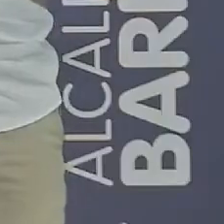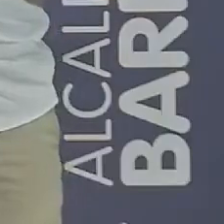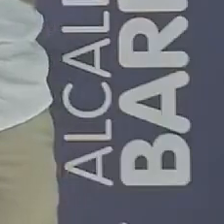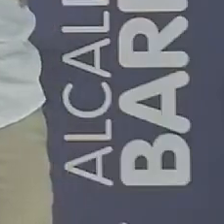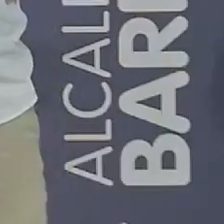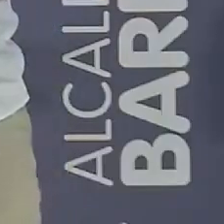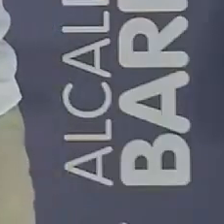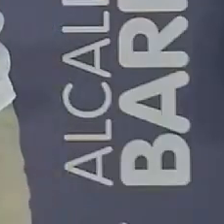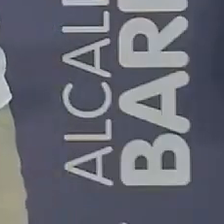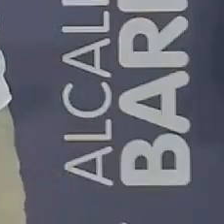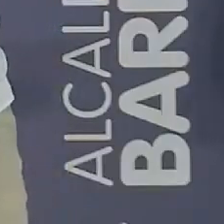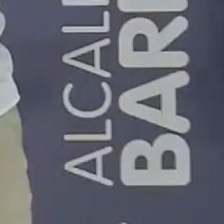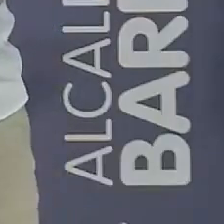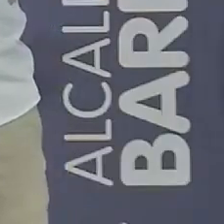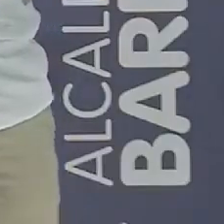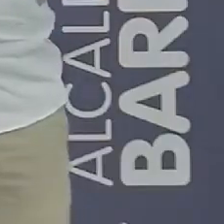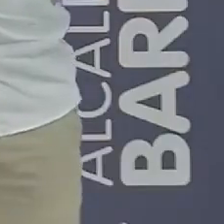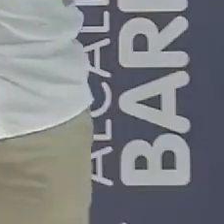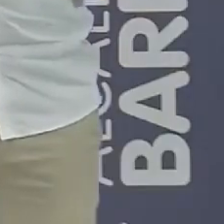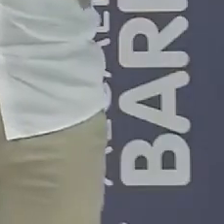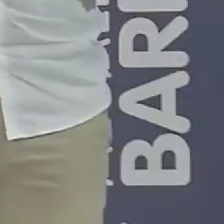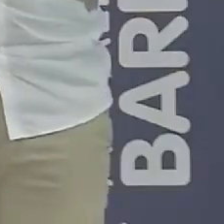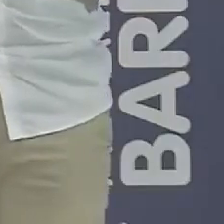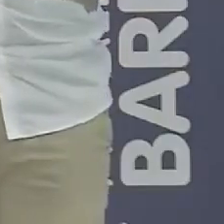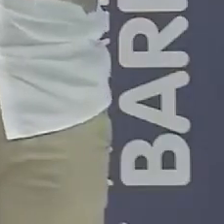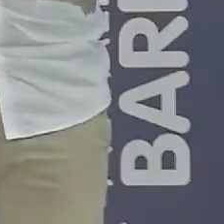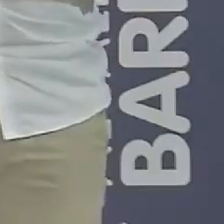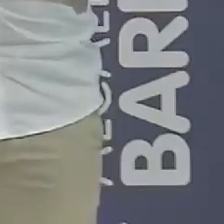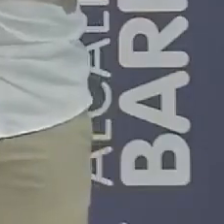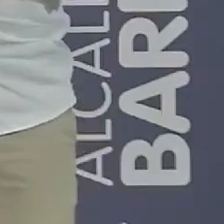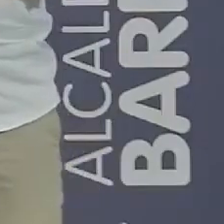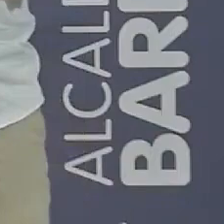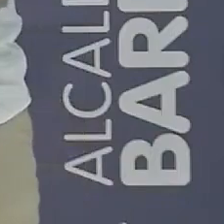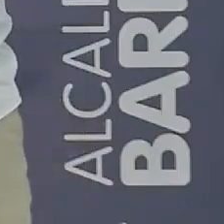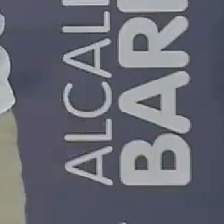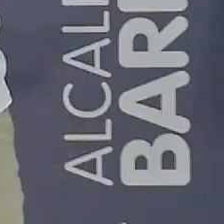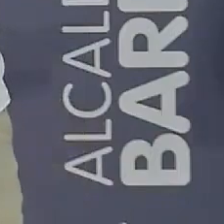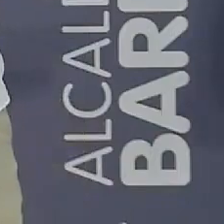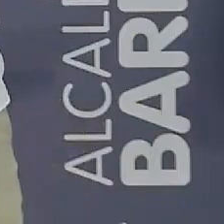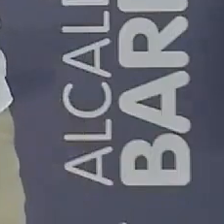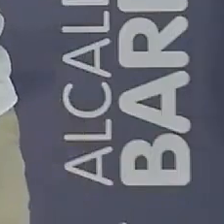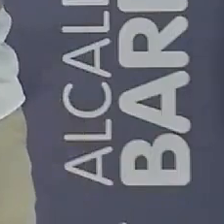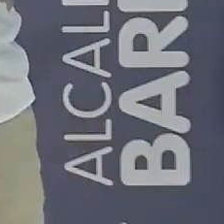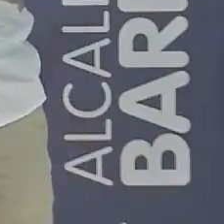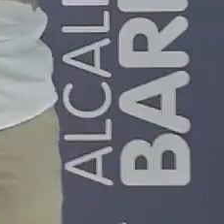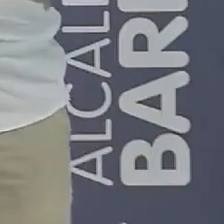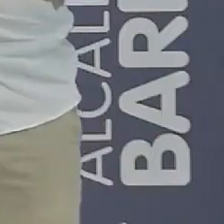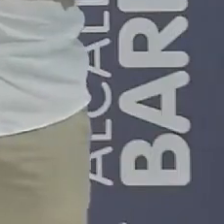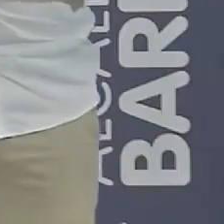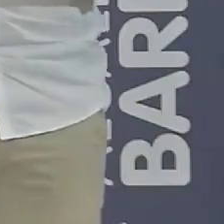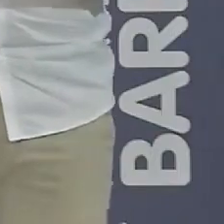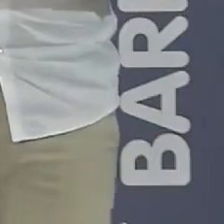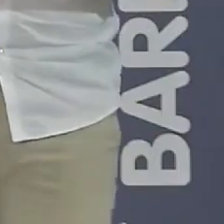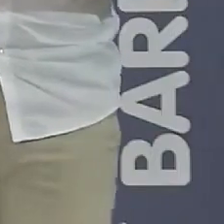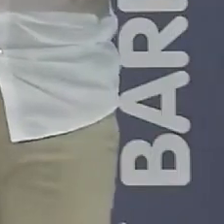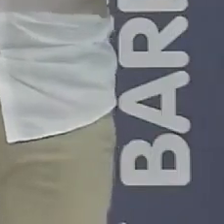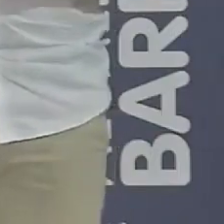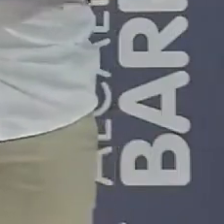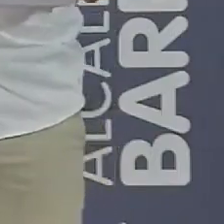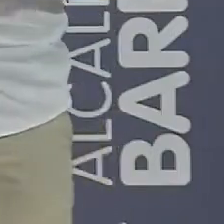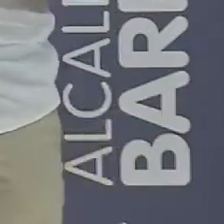ciudad. Barrios a la Obra, nuestro proyecto de pavimentación de calles, que en esta nueva fase nos permitirá superar